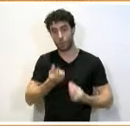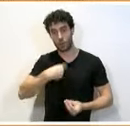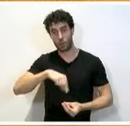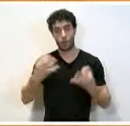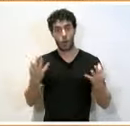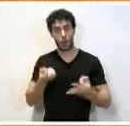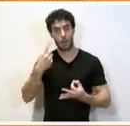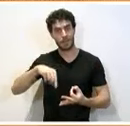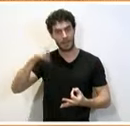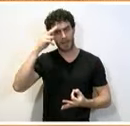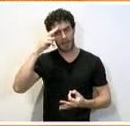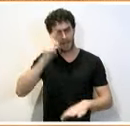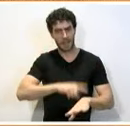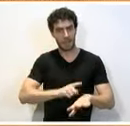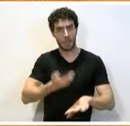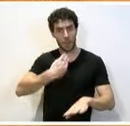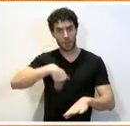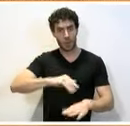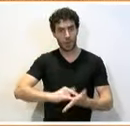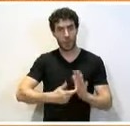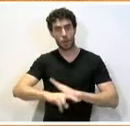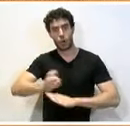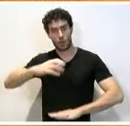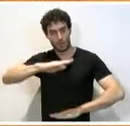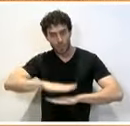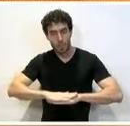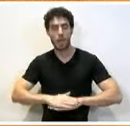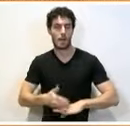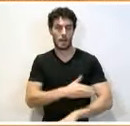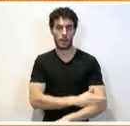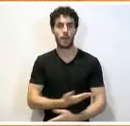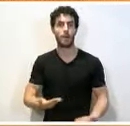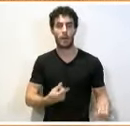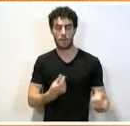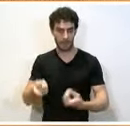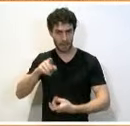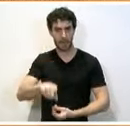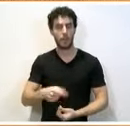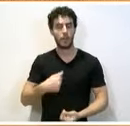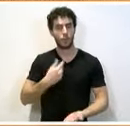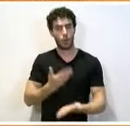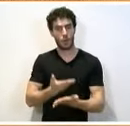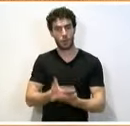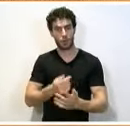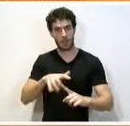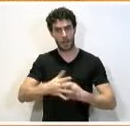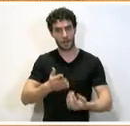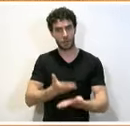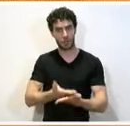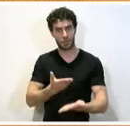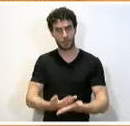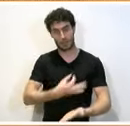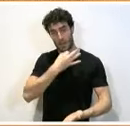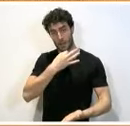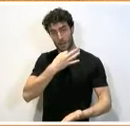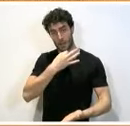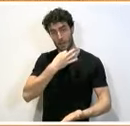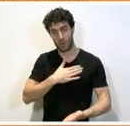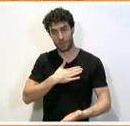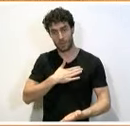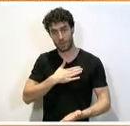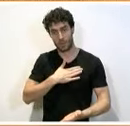nuestros tiempos y nuestros otros proyectos. Y desde luego que aquí le he demostrado con hechos y con palabras, que son